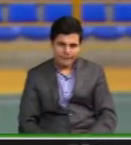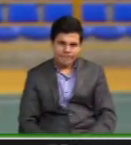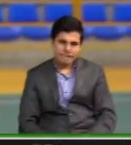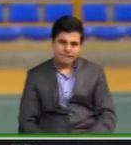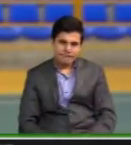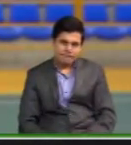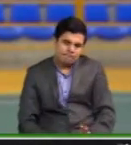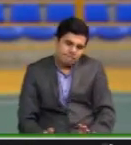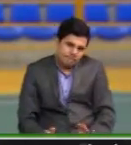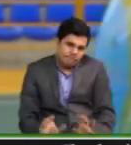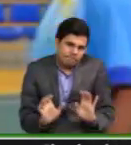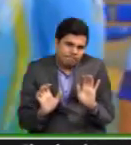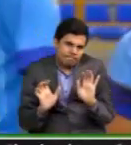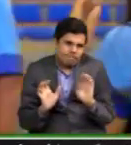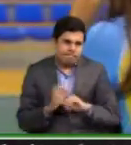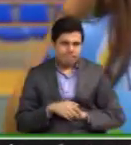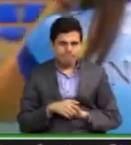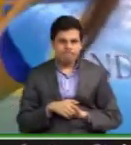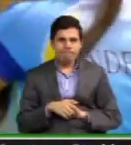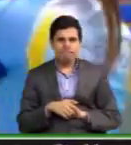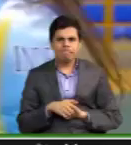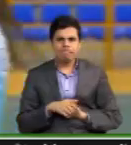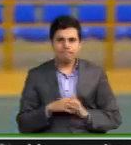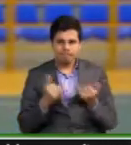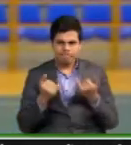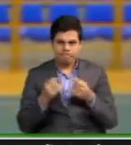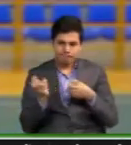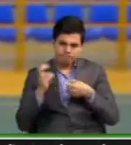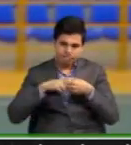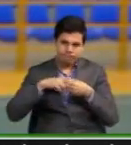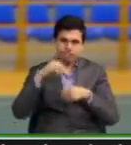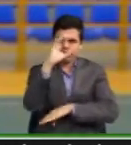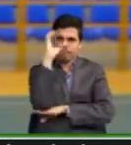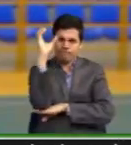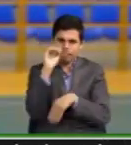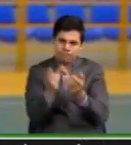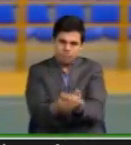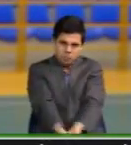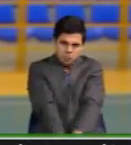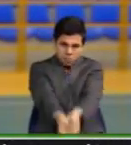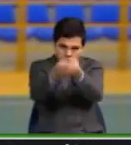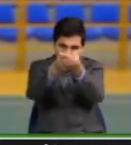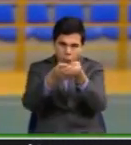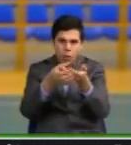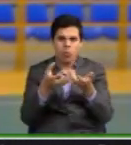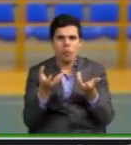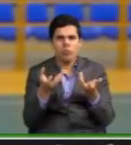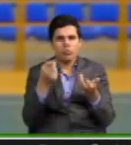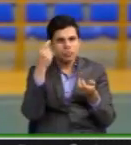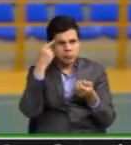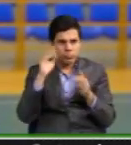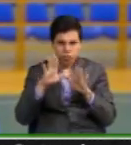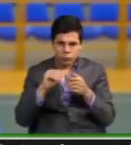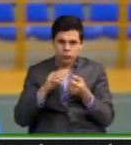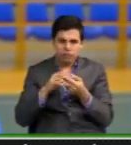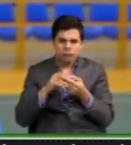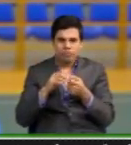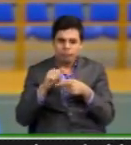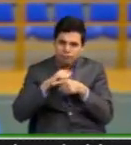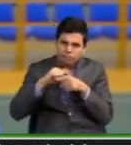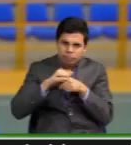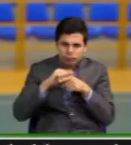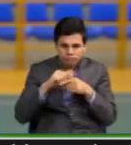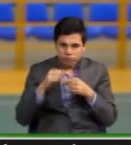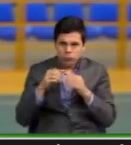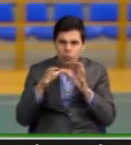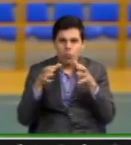De todos modos, ante eso, la Federación Colombiana de Voleibol nos confirmó a la Liga Santandereana de Voleibol Sentado de que